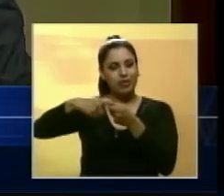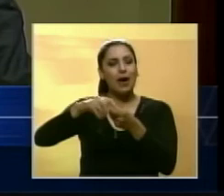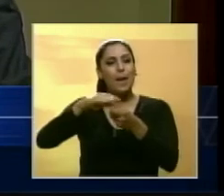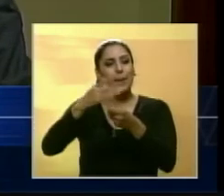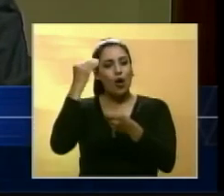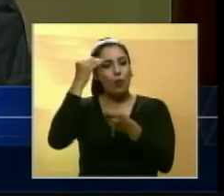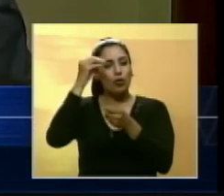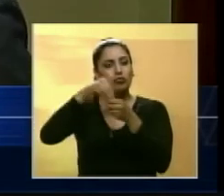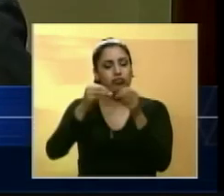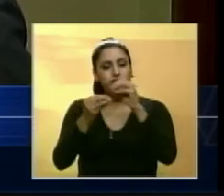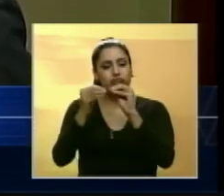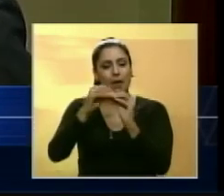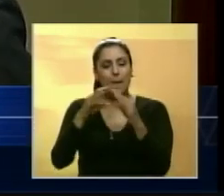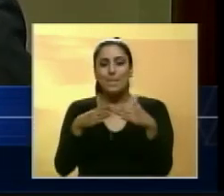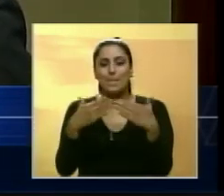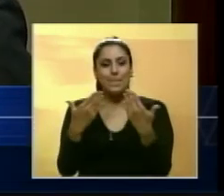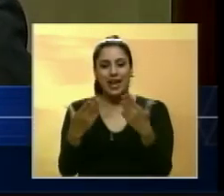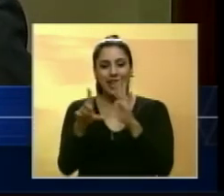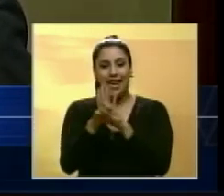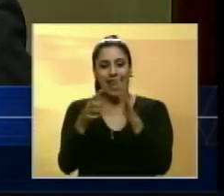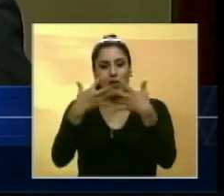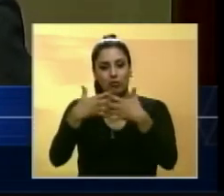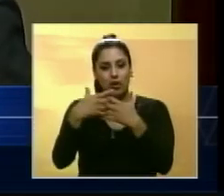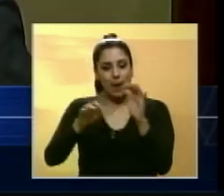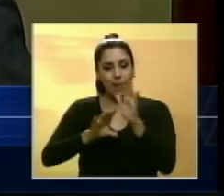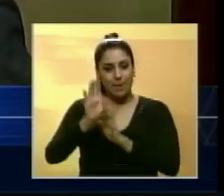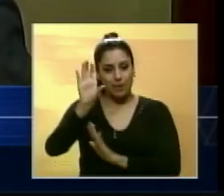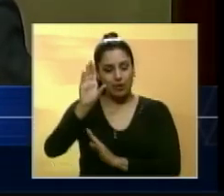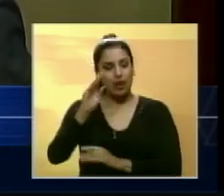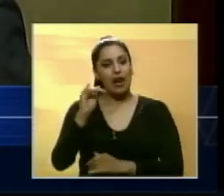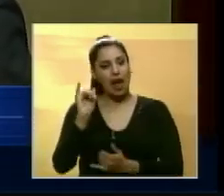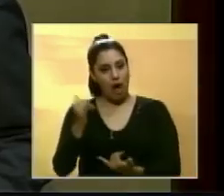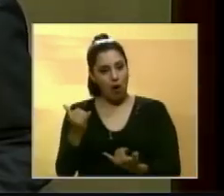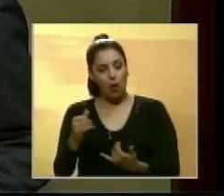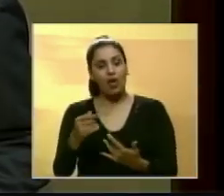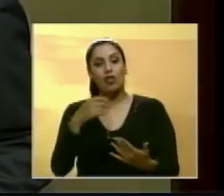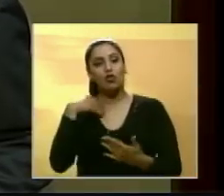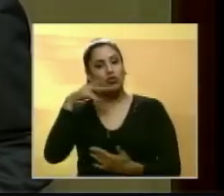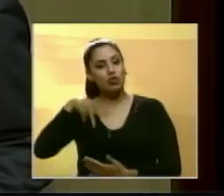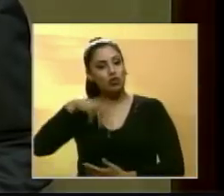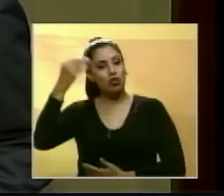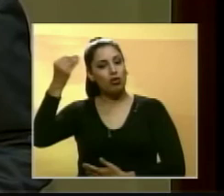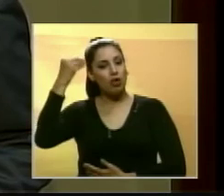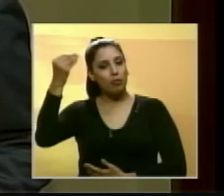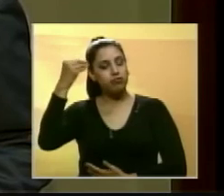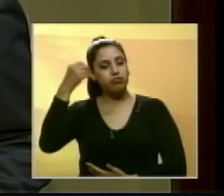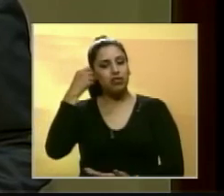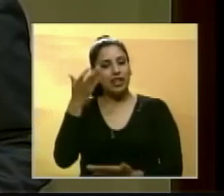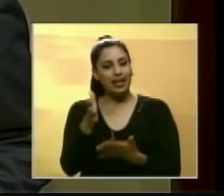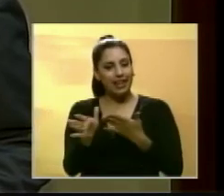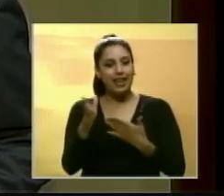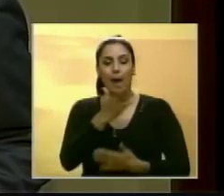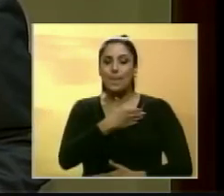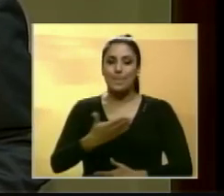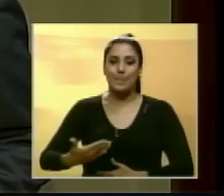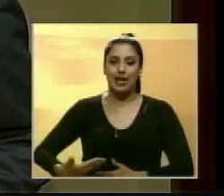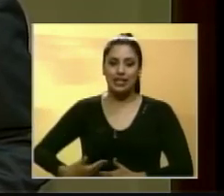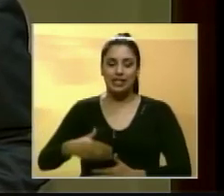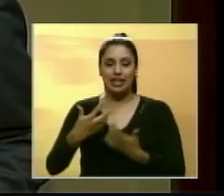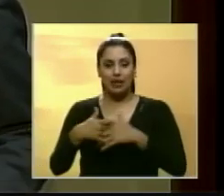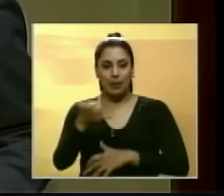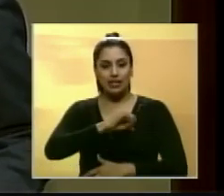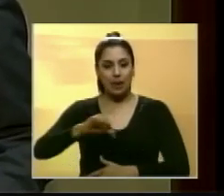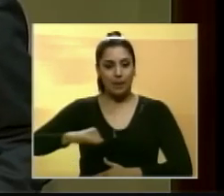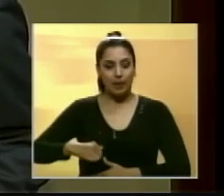debe estipular la ley de producción nacional. Nosotros también consultamos la opinión de Juan Pablo Lalquiaga, presidente de